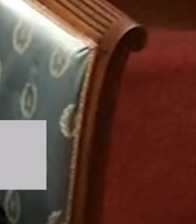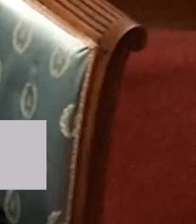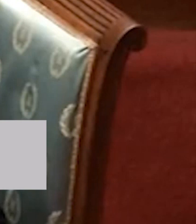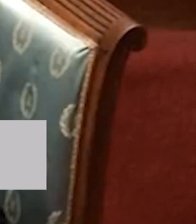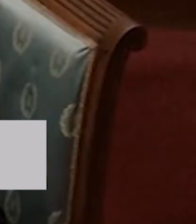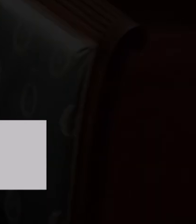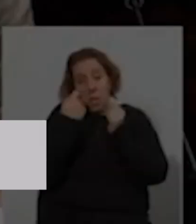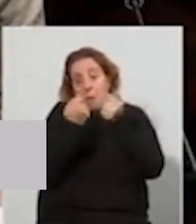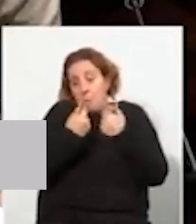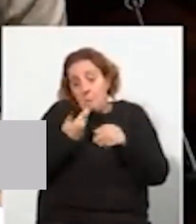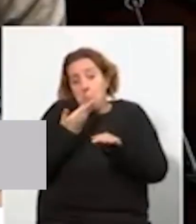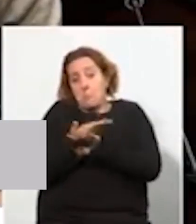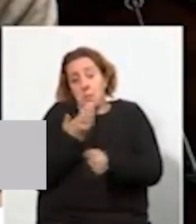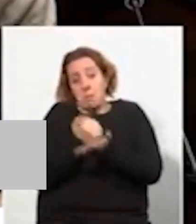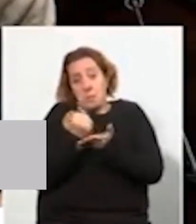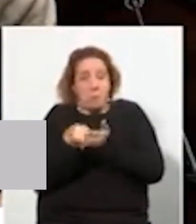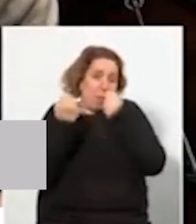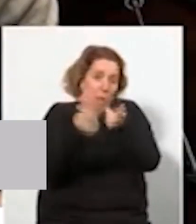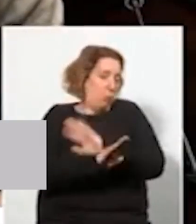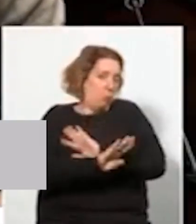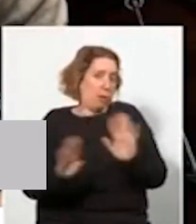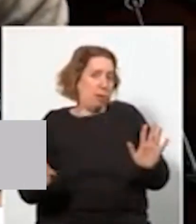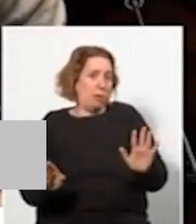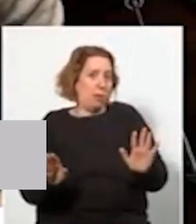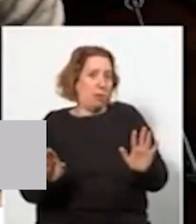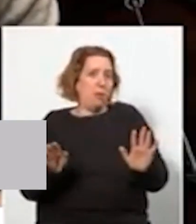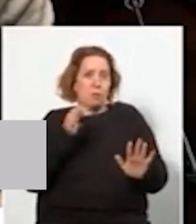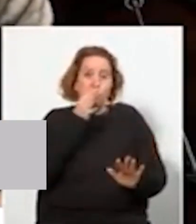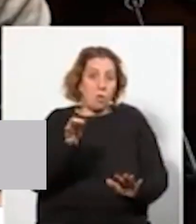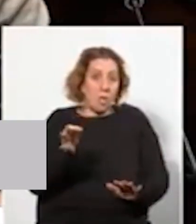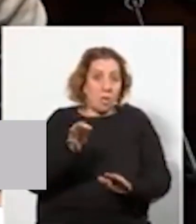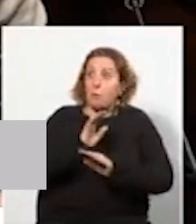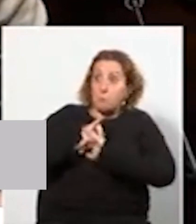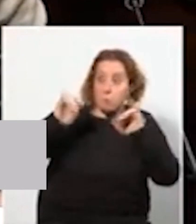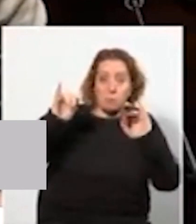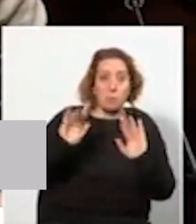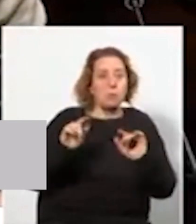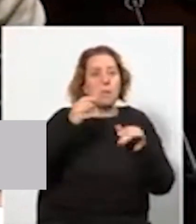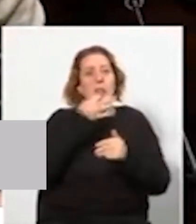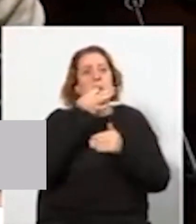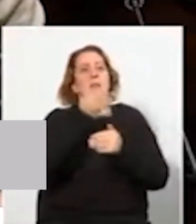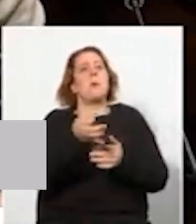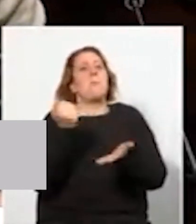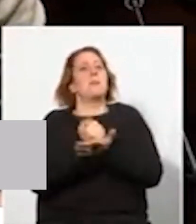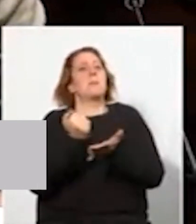en ningún sentido. ¿Le dimos un pasaporte? Yo siempre lo dije públicamente y se lo digo acá. A una especie